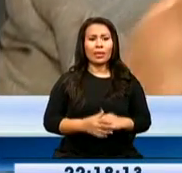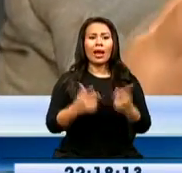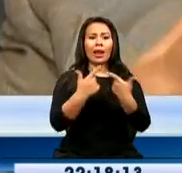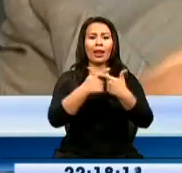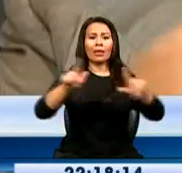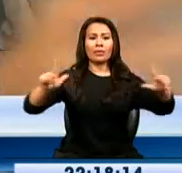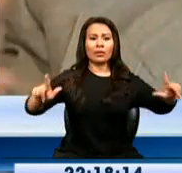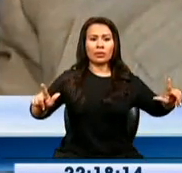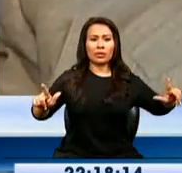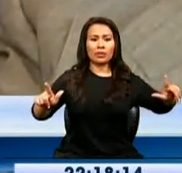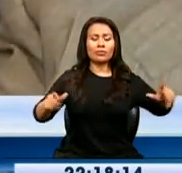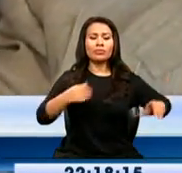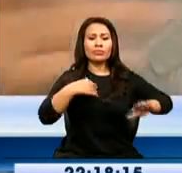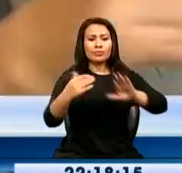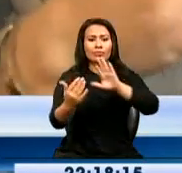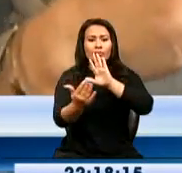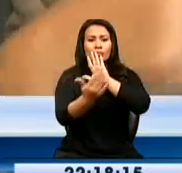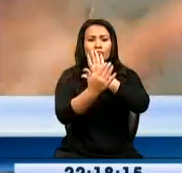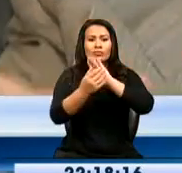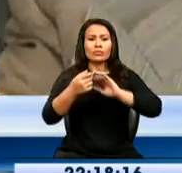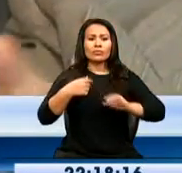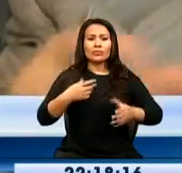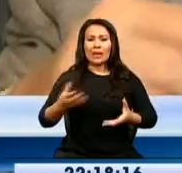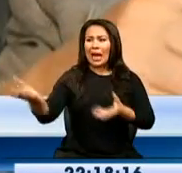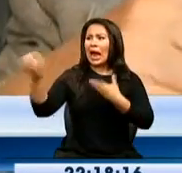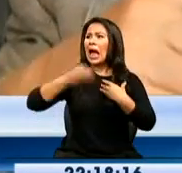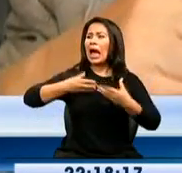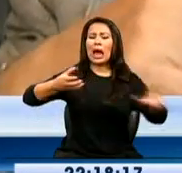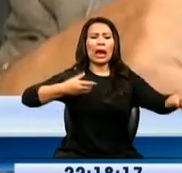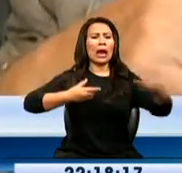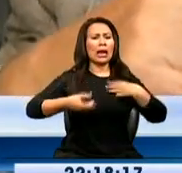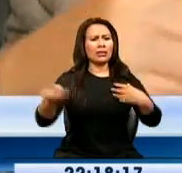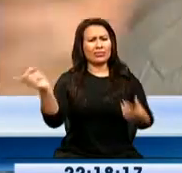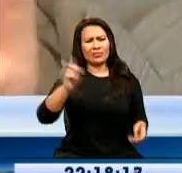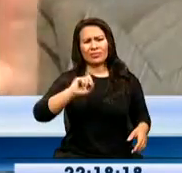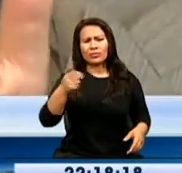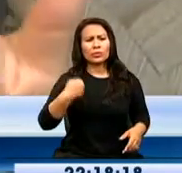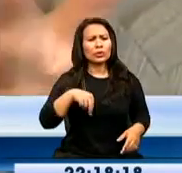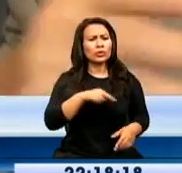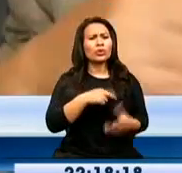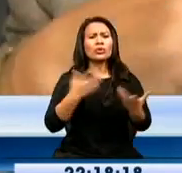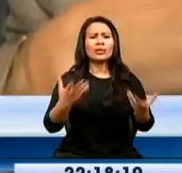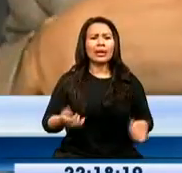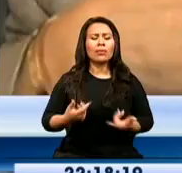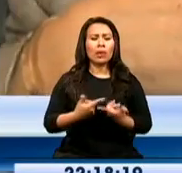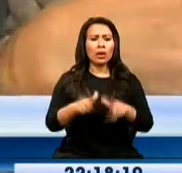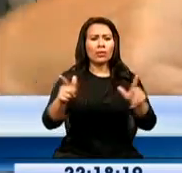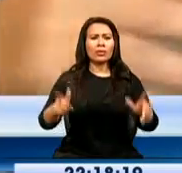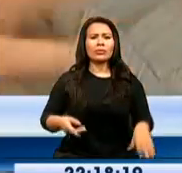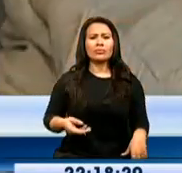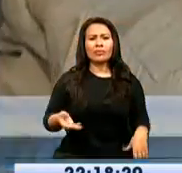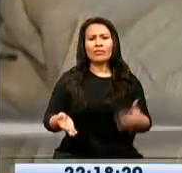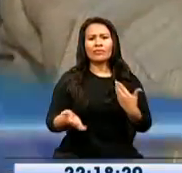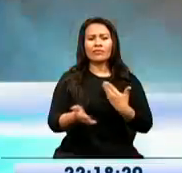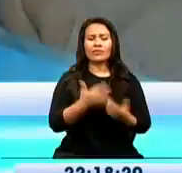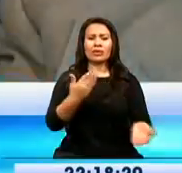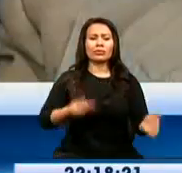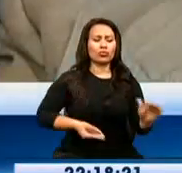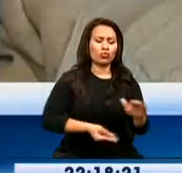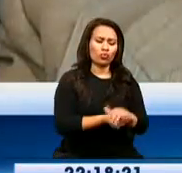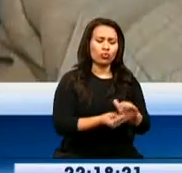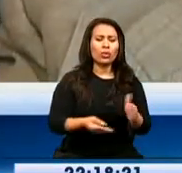libertad frente al reparto de regalos, a los subsidios que tan fácilmente